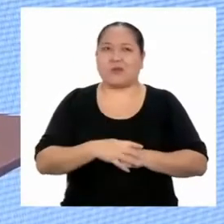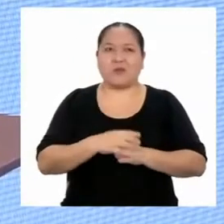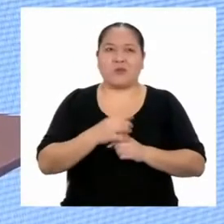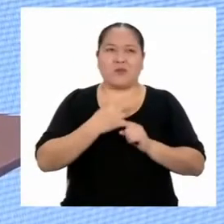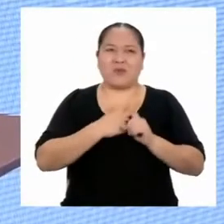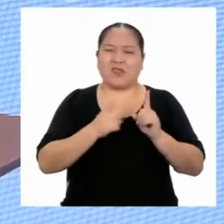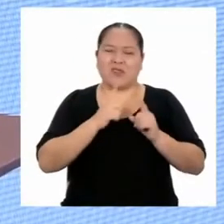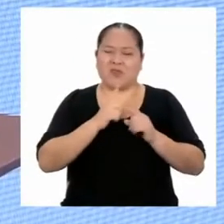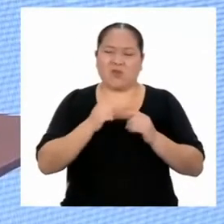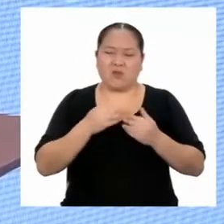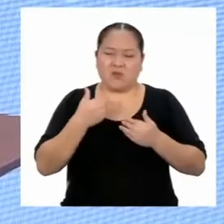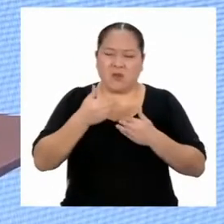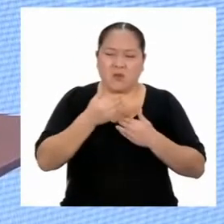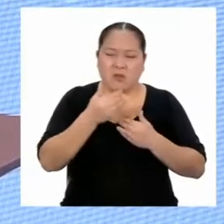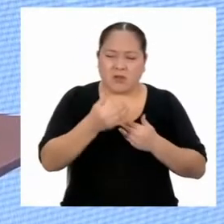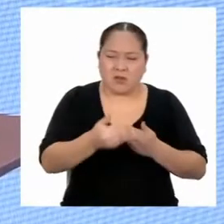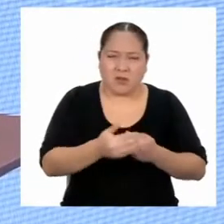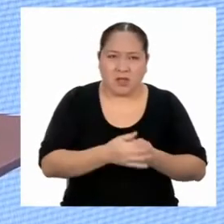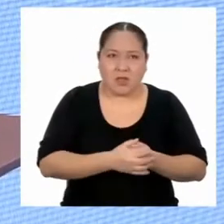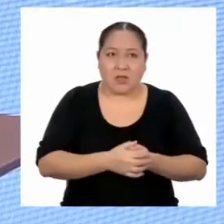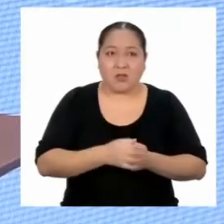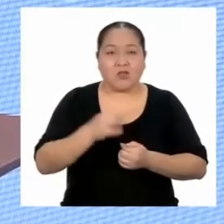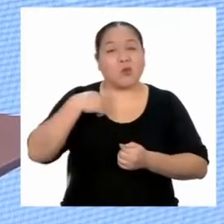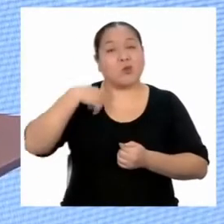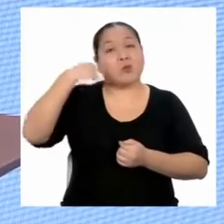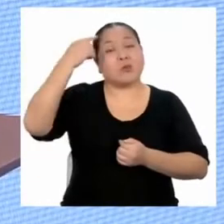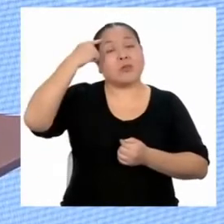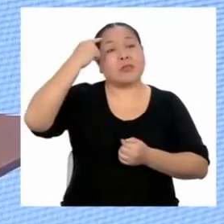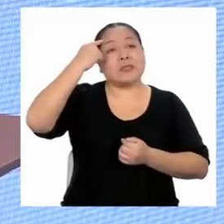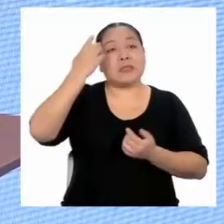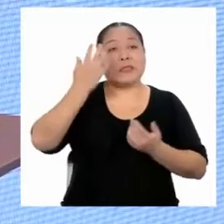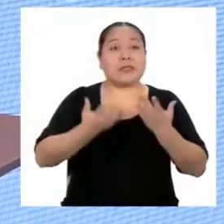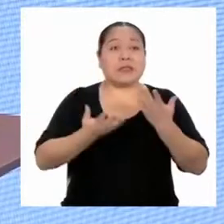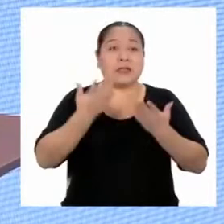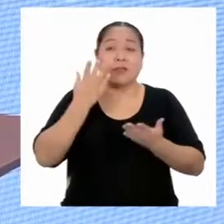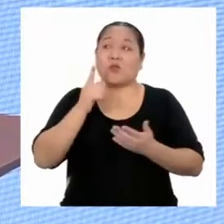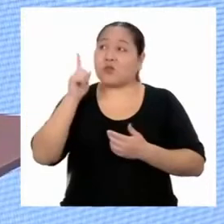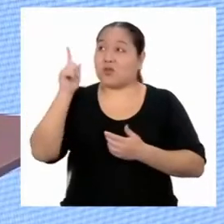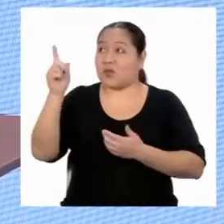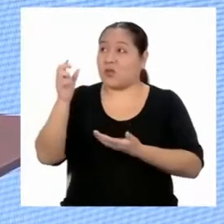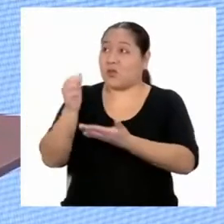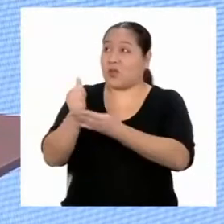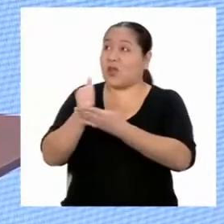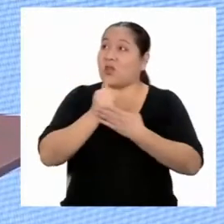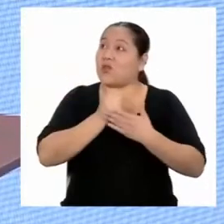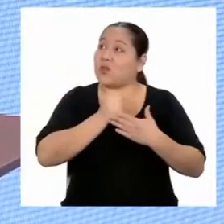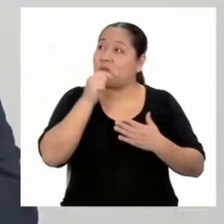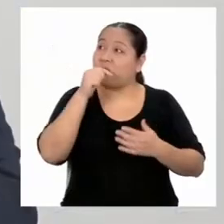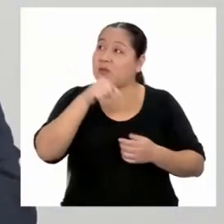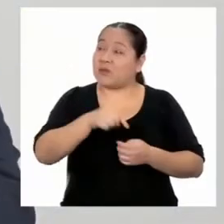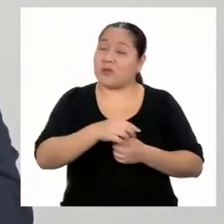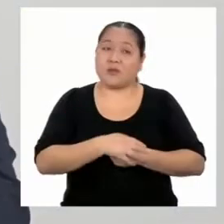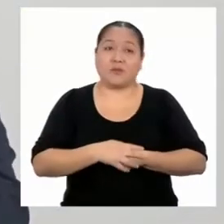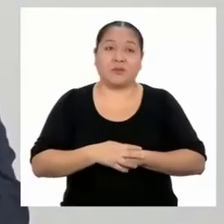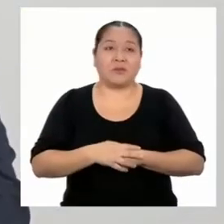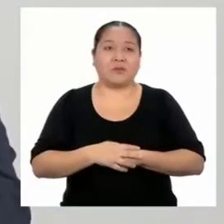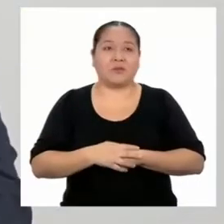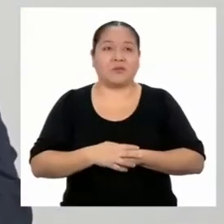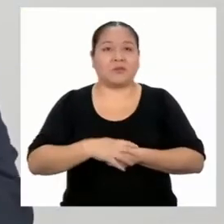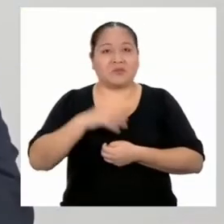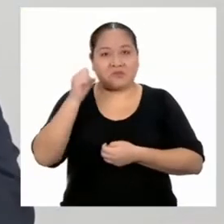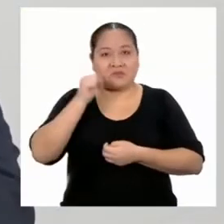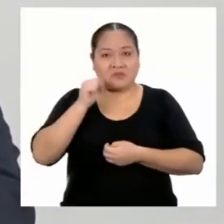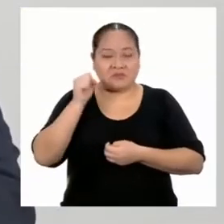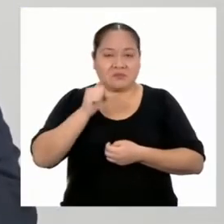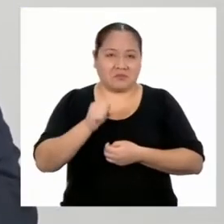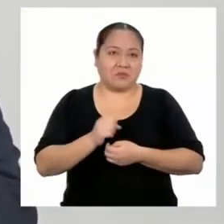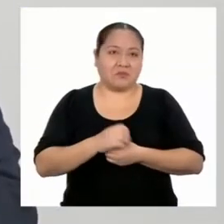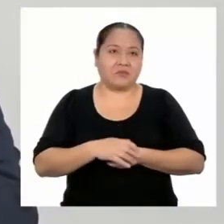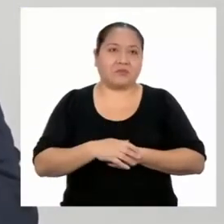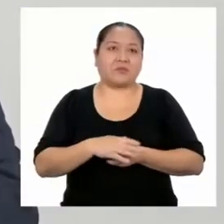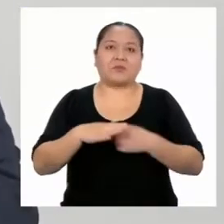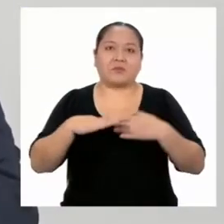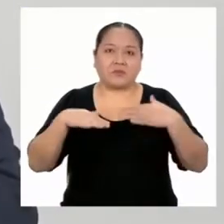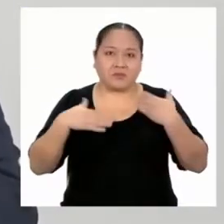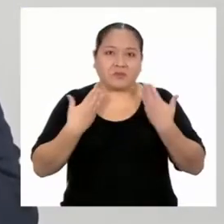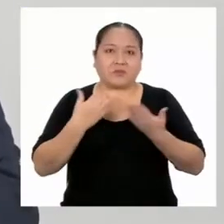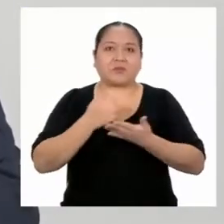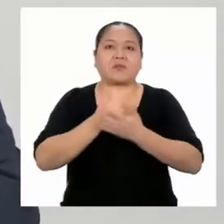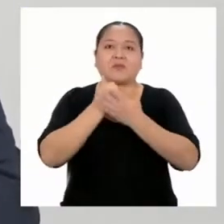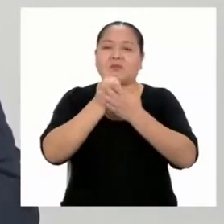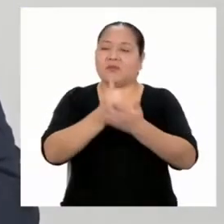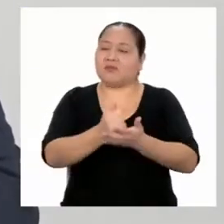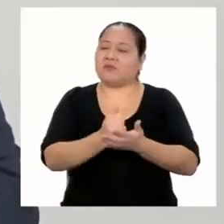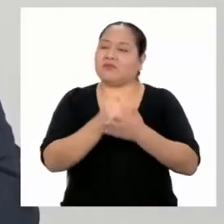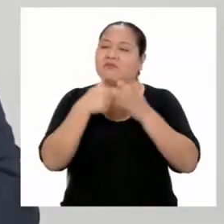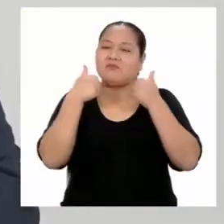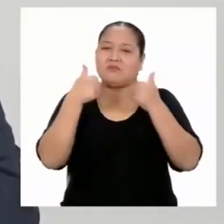podido avanzar mucho. Por eso pensé que tal vez usted podría ayudarme con eso. Claro, Yanira. Te puedo ayudar con